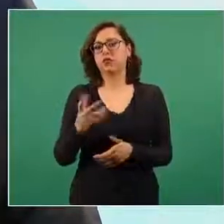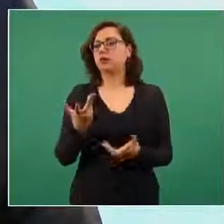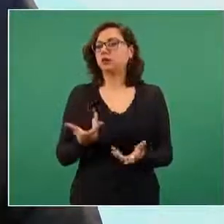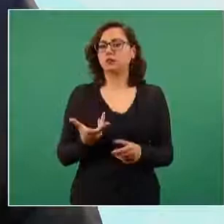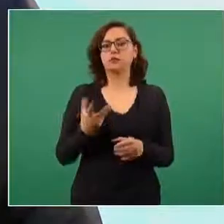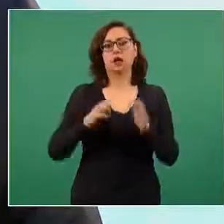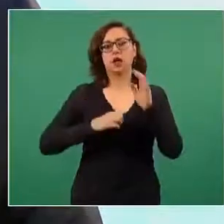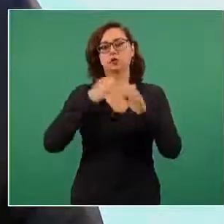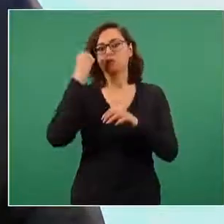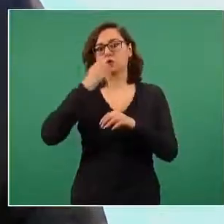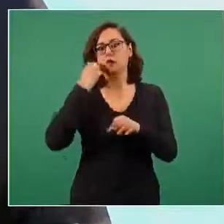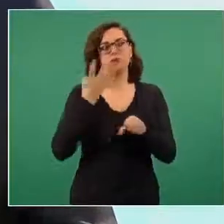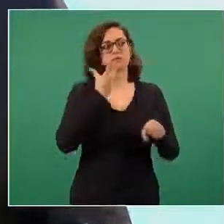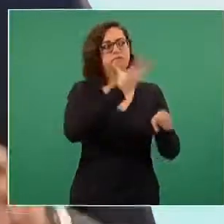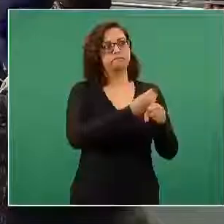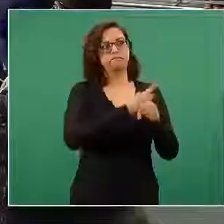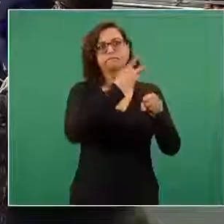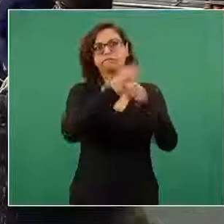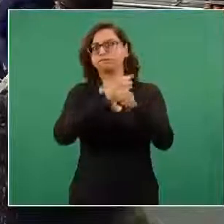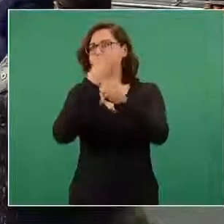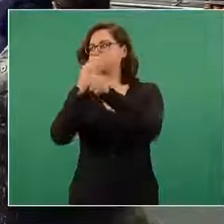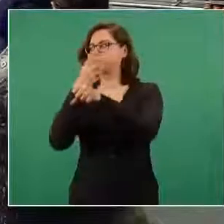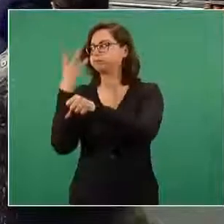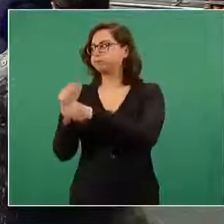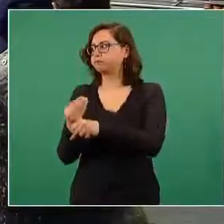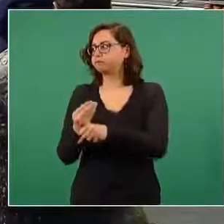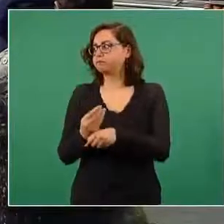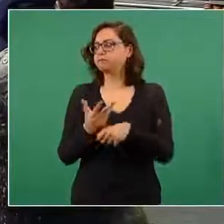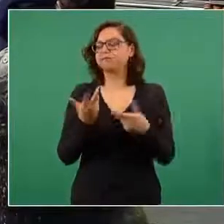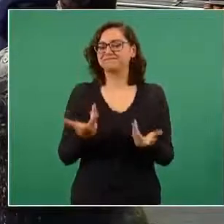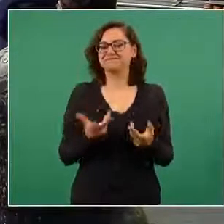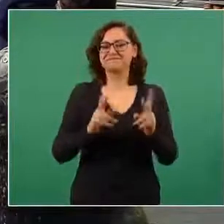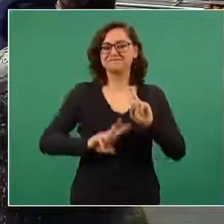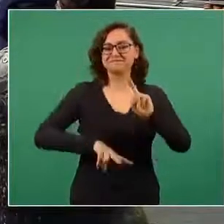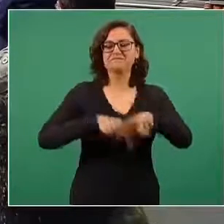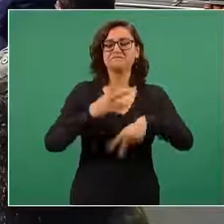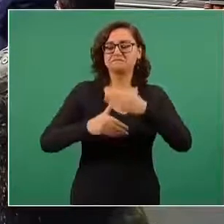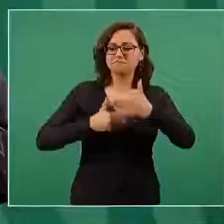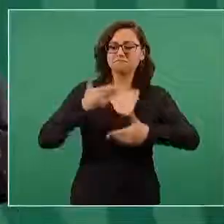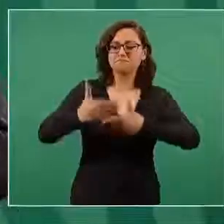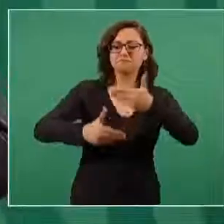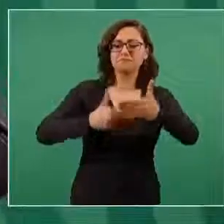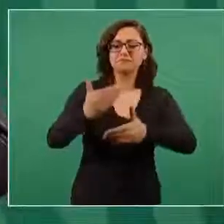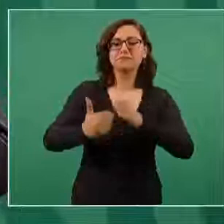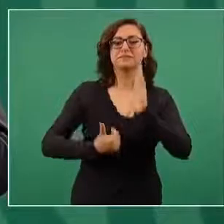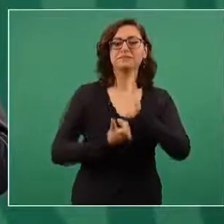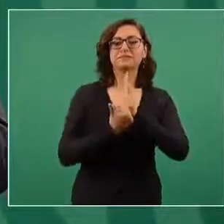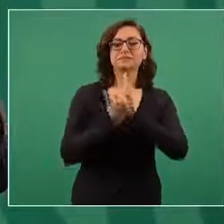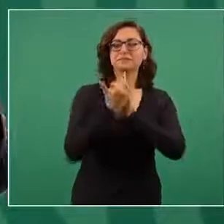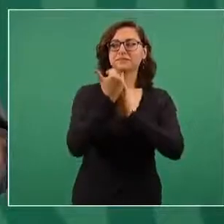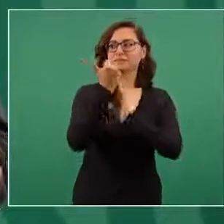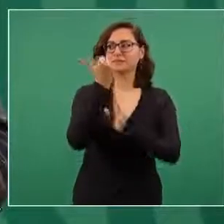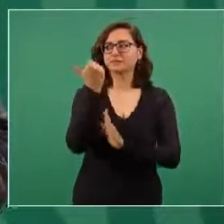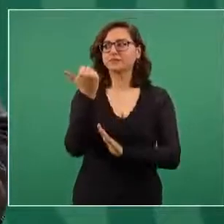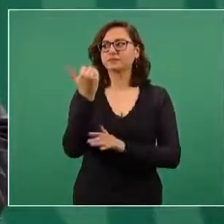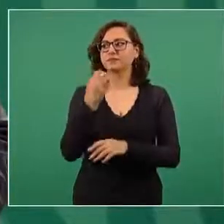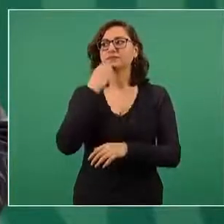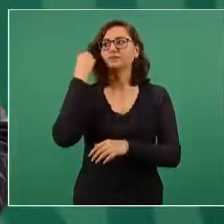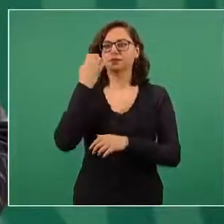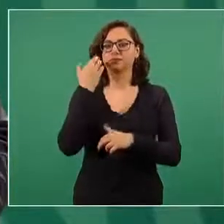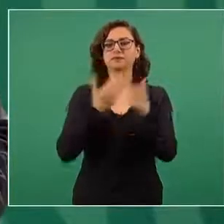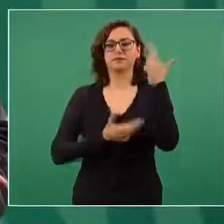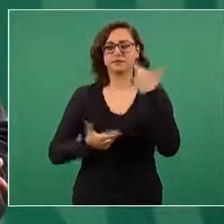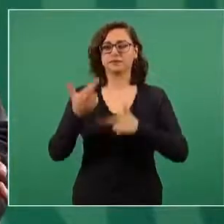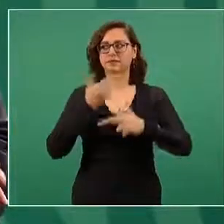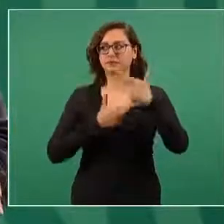de los planteles educativos. Entonces, sí va a poder haber condiciones para el reinicio a